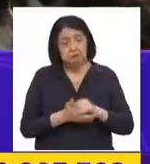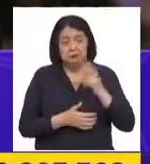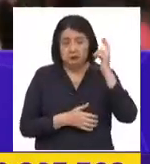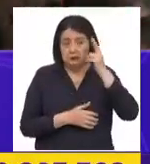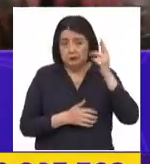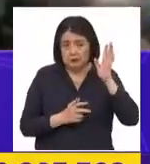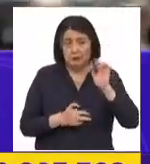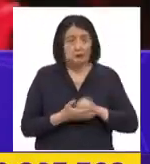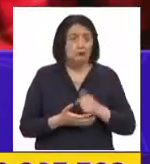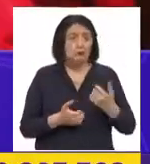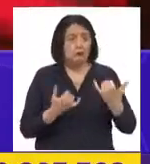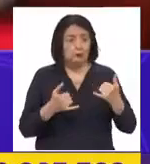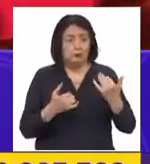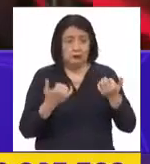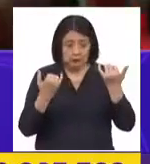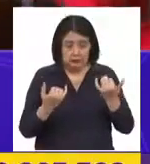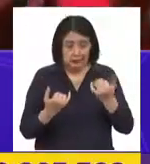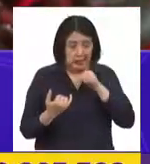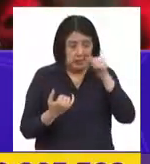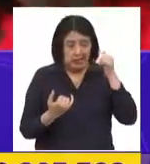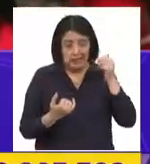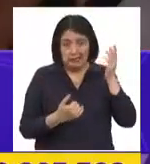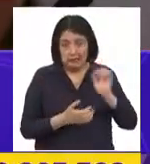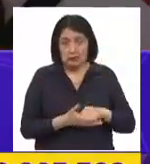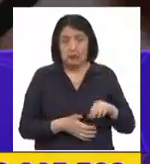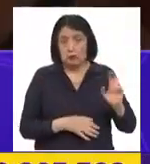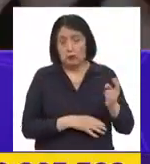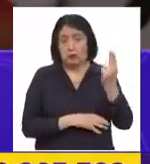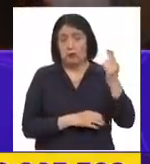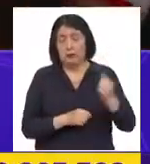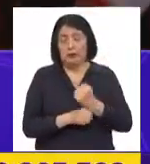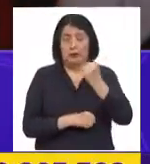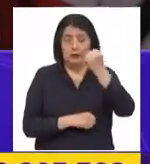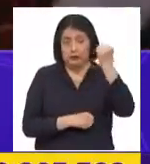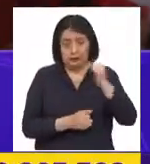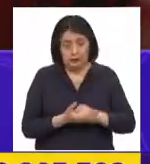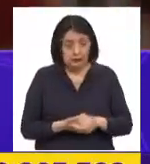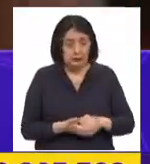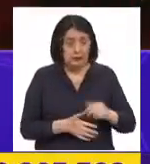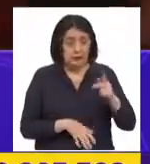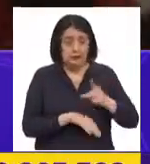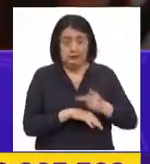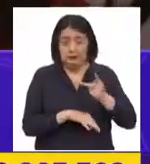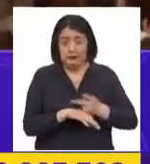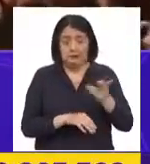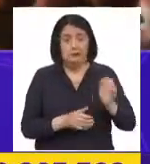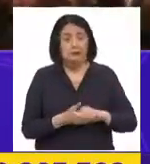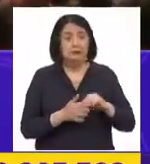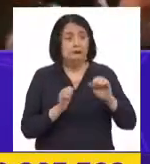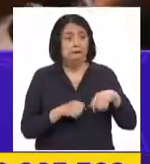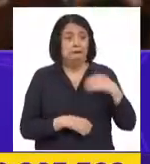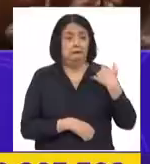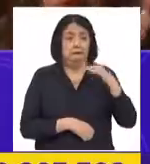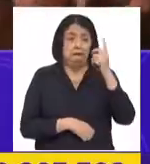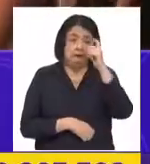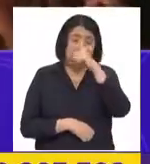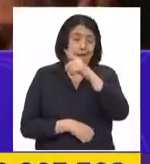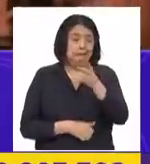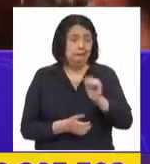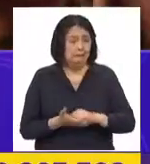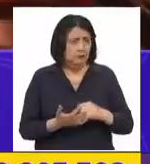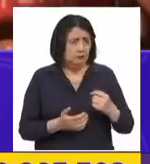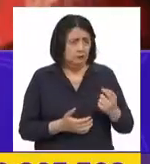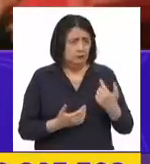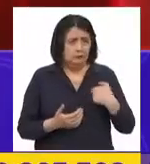sentido, el partido del día de ayer que Uruguay le ganó a Paraguay en Asunción ha complicado también.